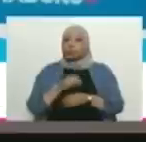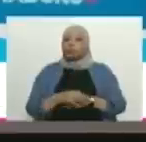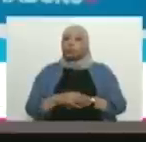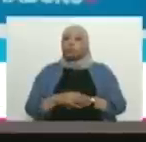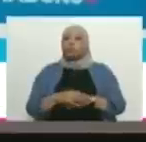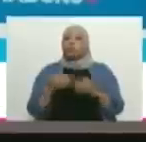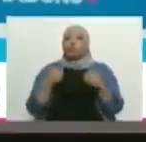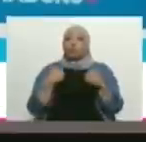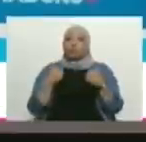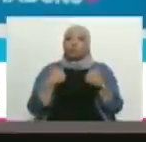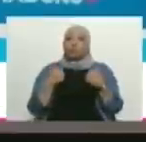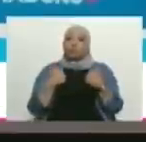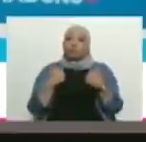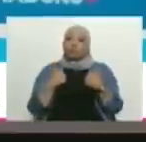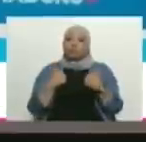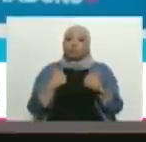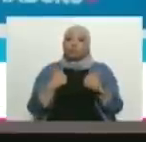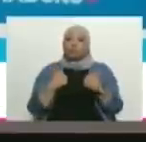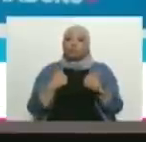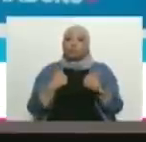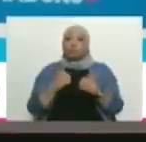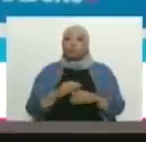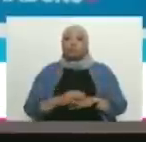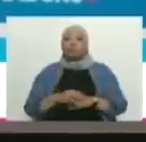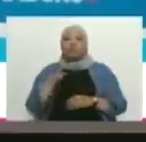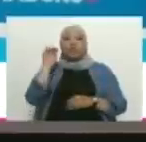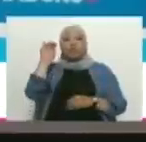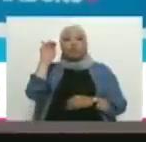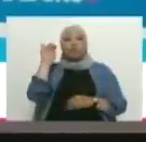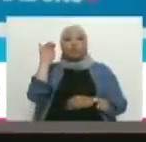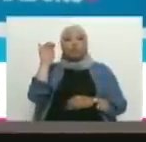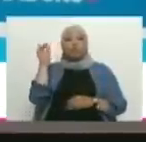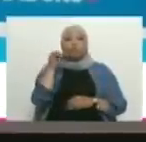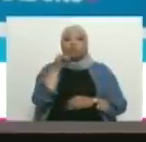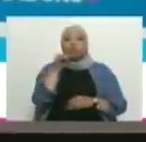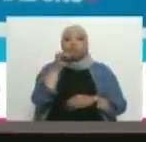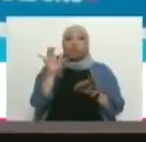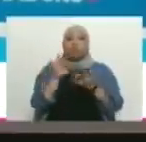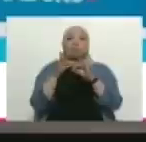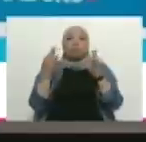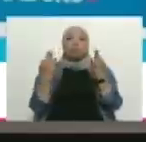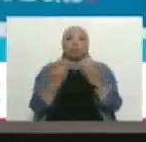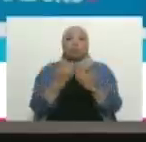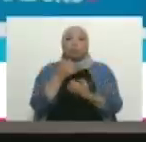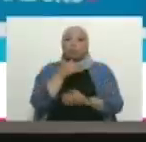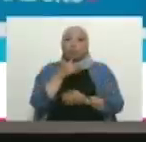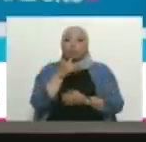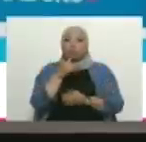Forjar las generaciones del futuro en el marco de la familia,